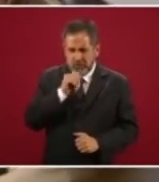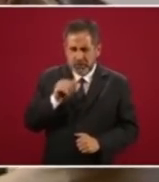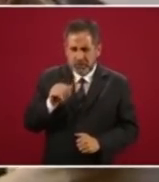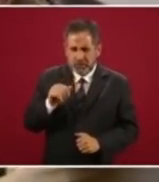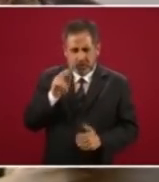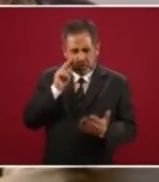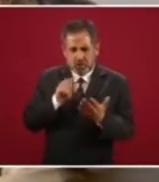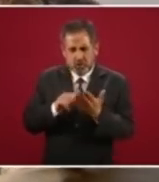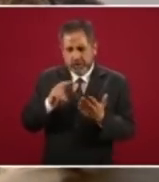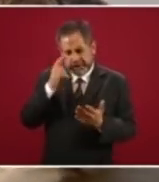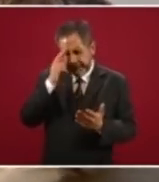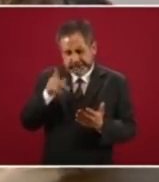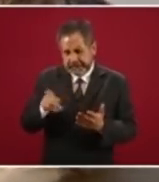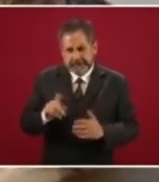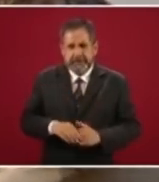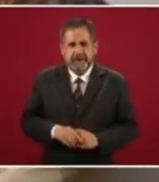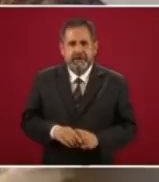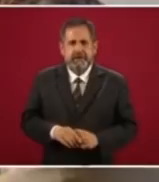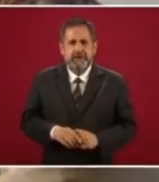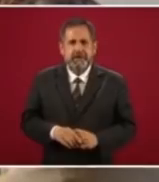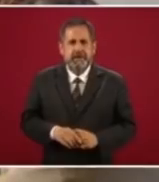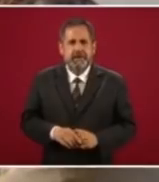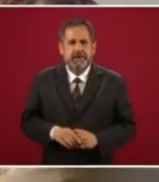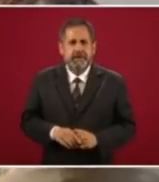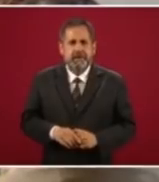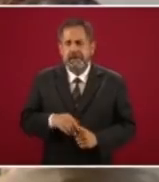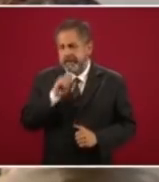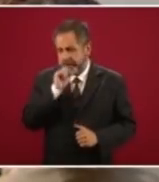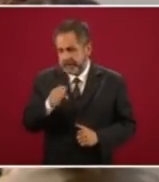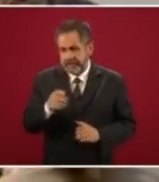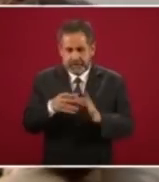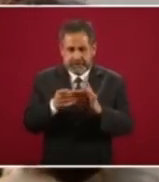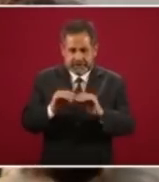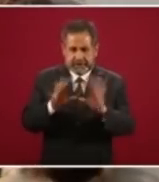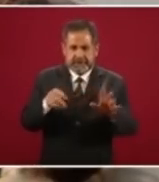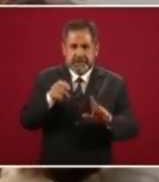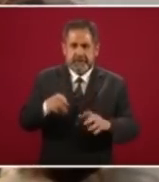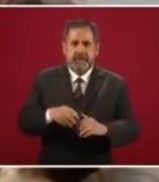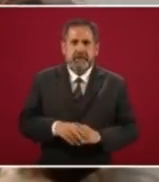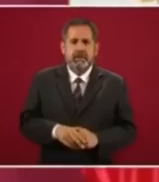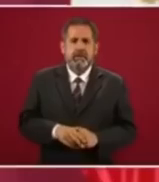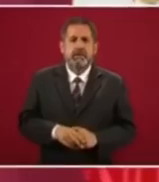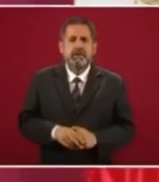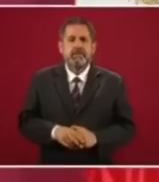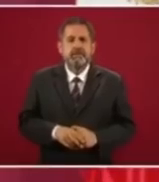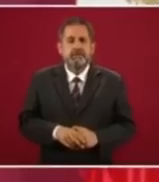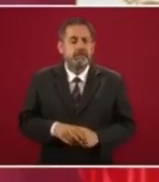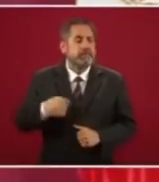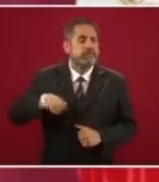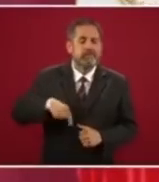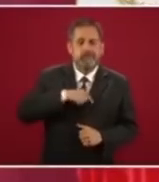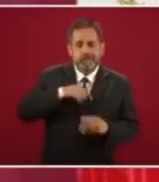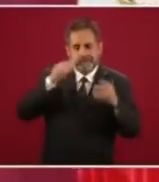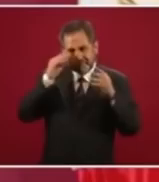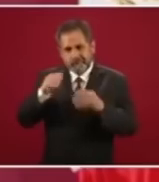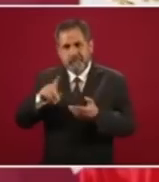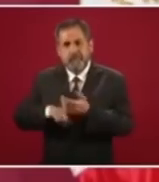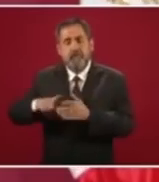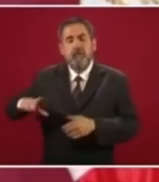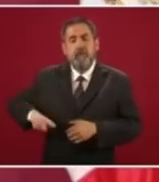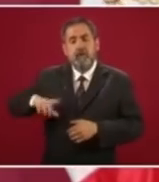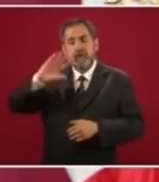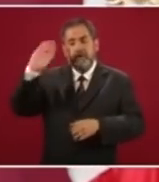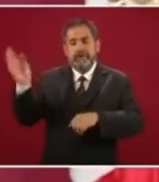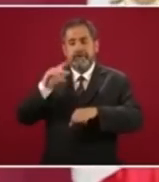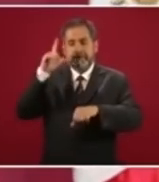No lo vi. También que quede claro que nosotros nos ocupamos del gobierno federal.